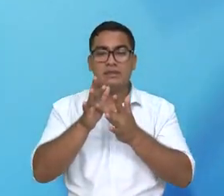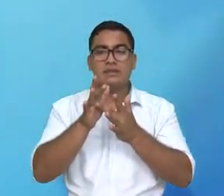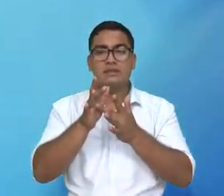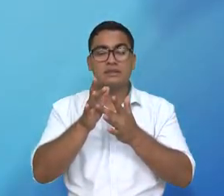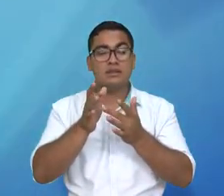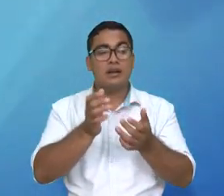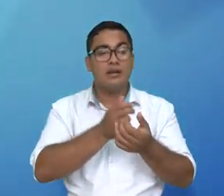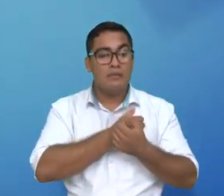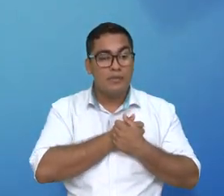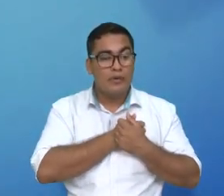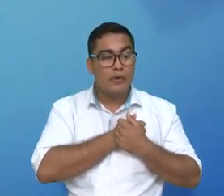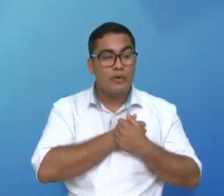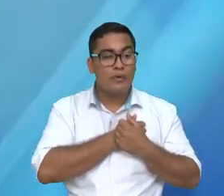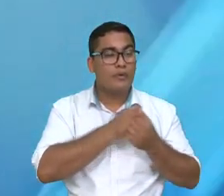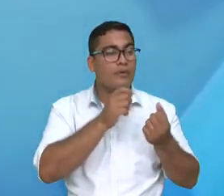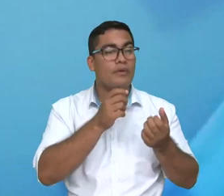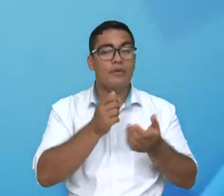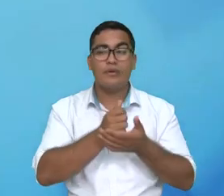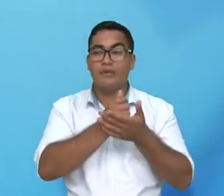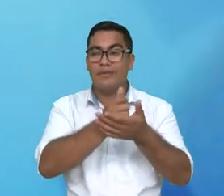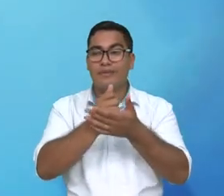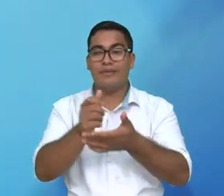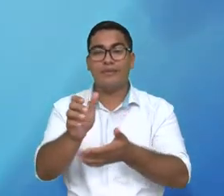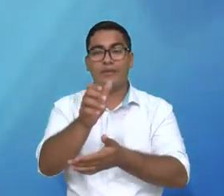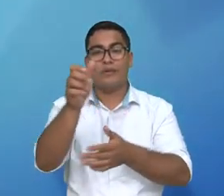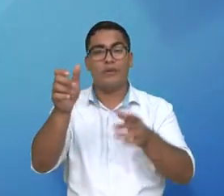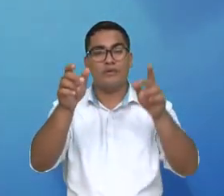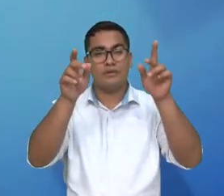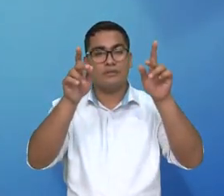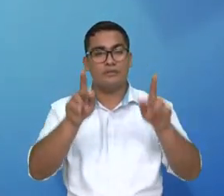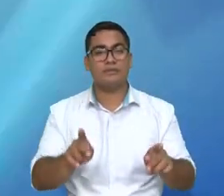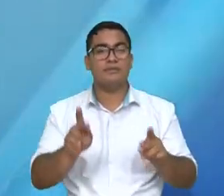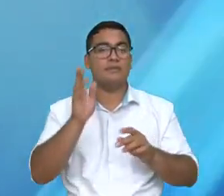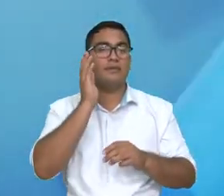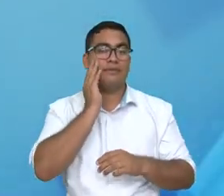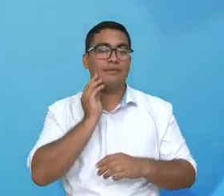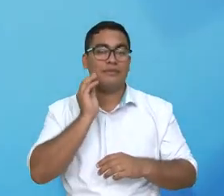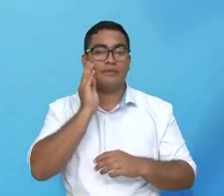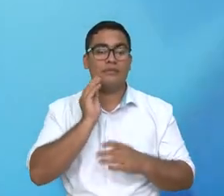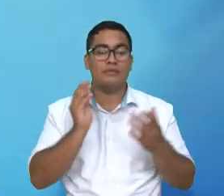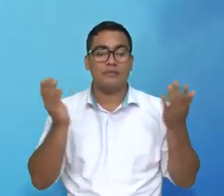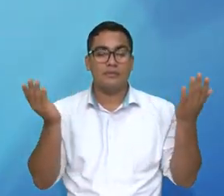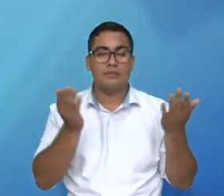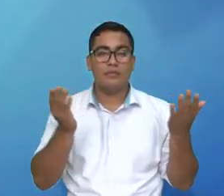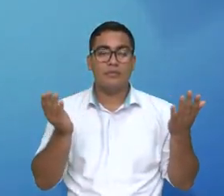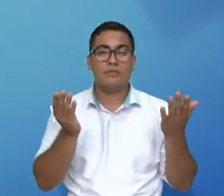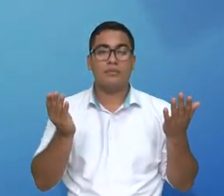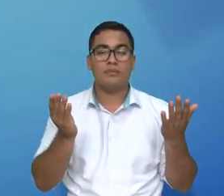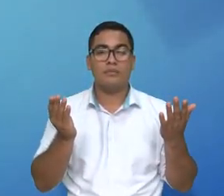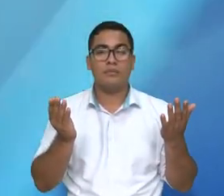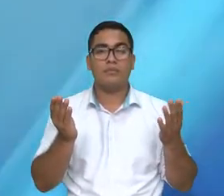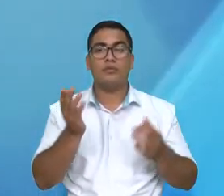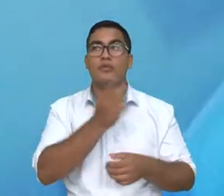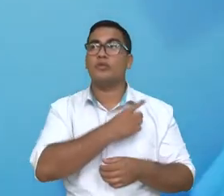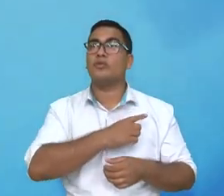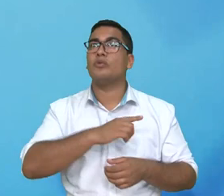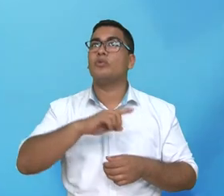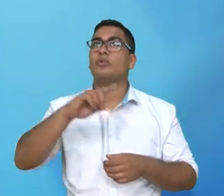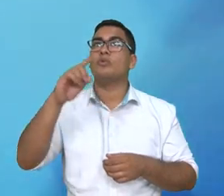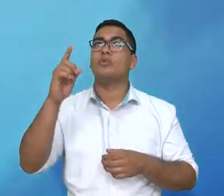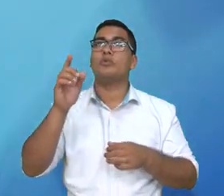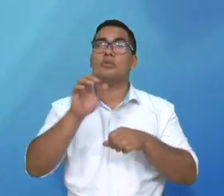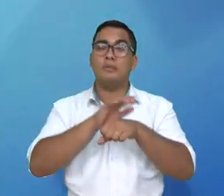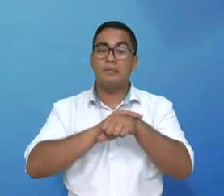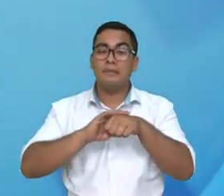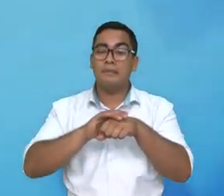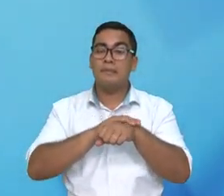prójimo. Vamos adelante con la experiencia y las enseñanzas que Dios nos